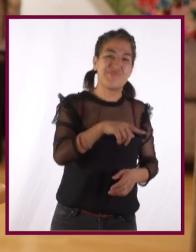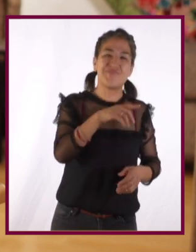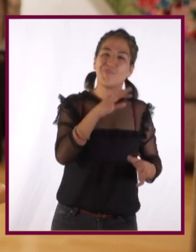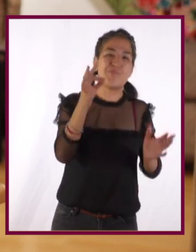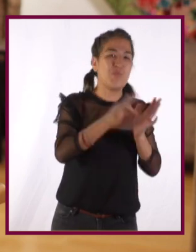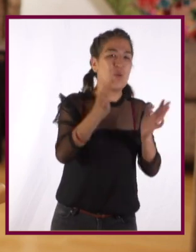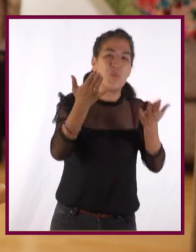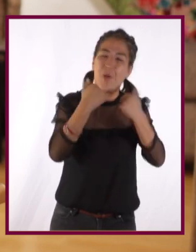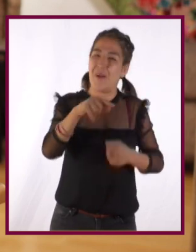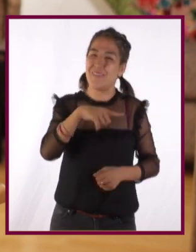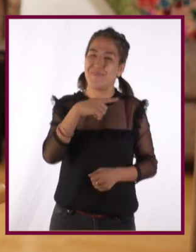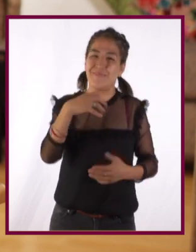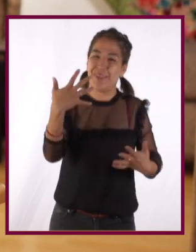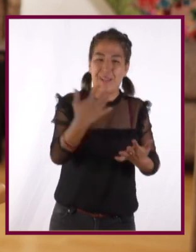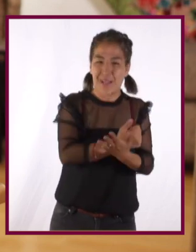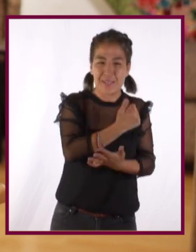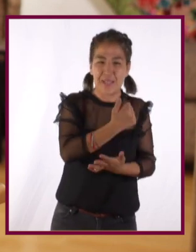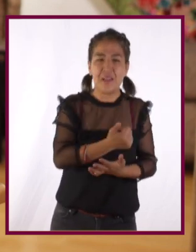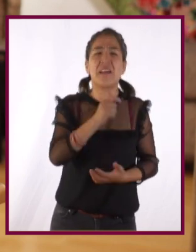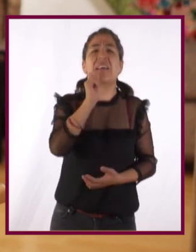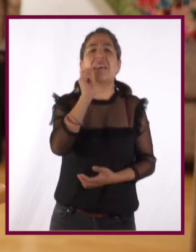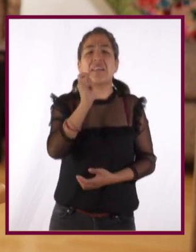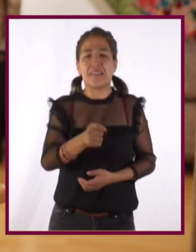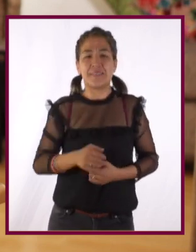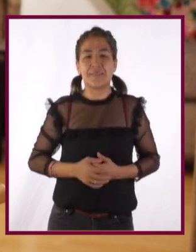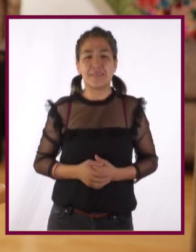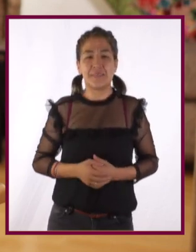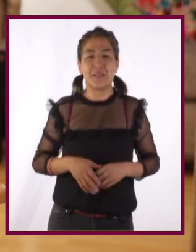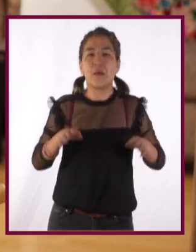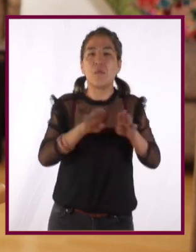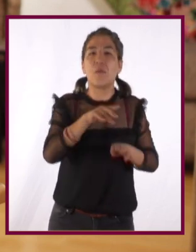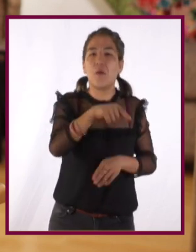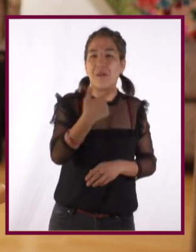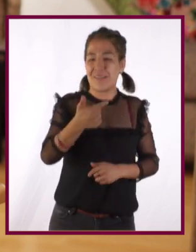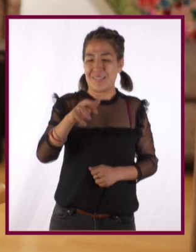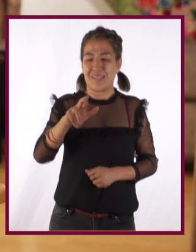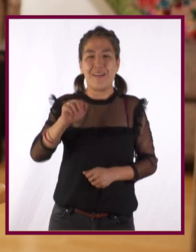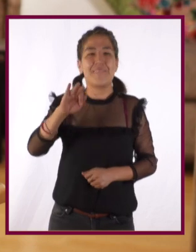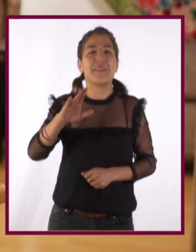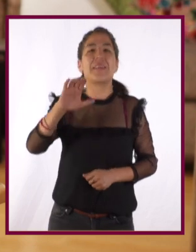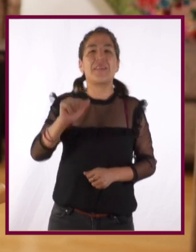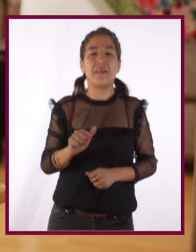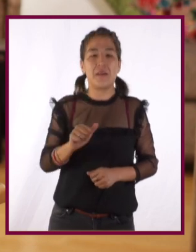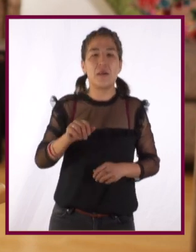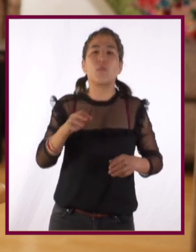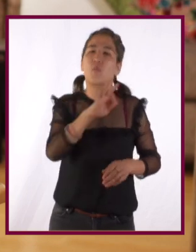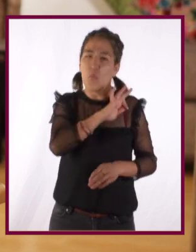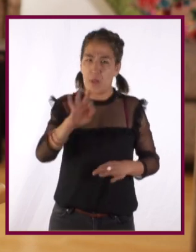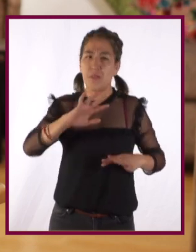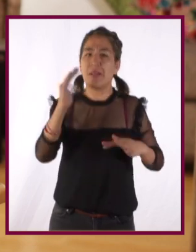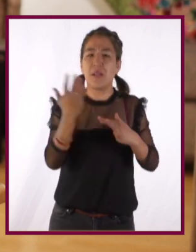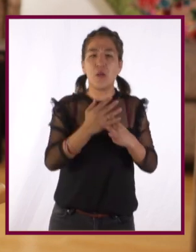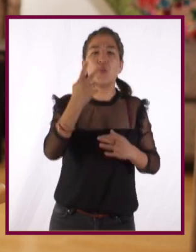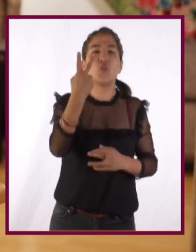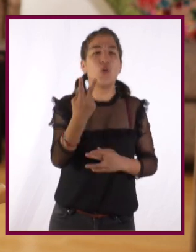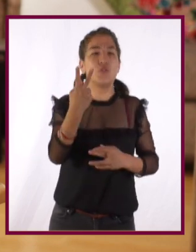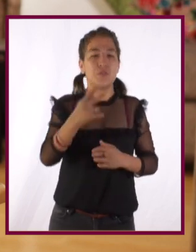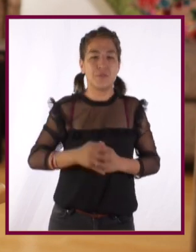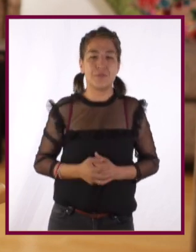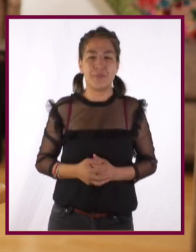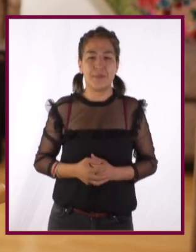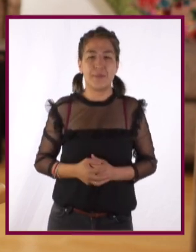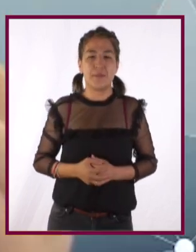los que no. Entonces, básicamente, a nuestra gráfica la podemos dividir como en